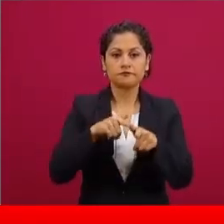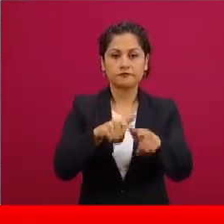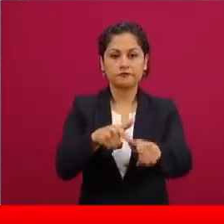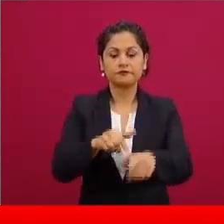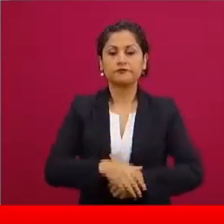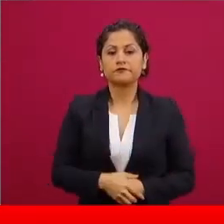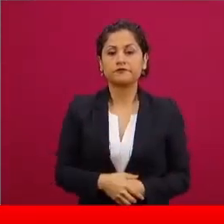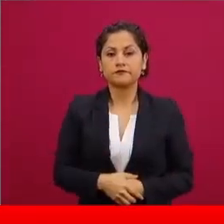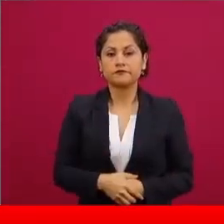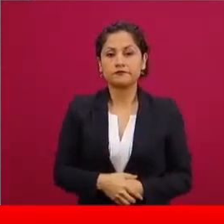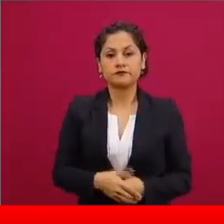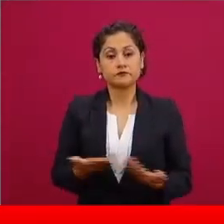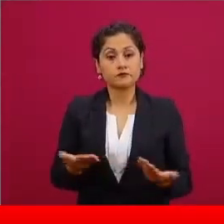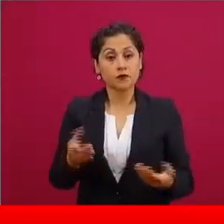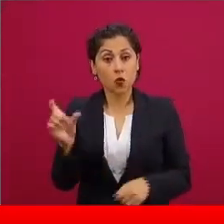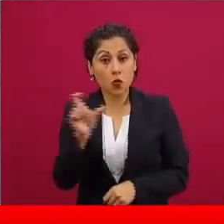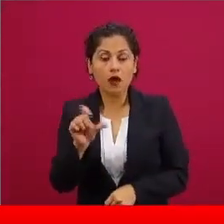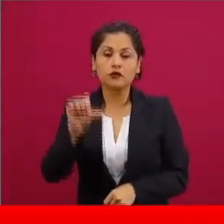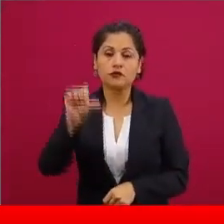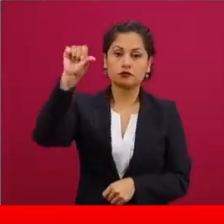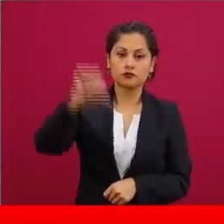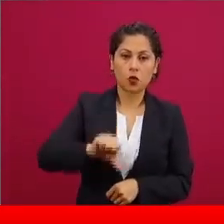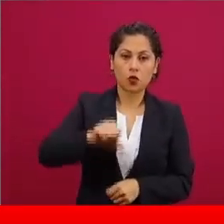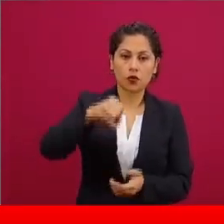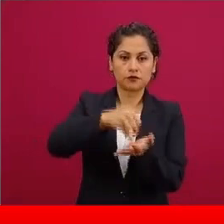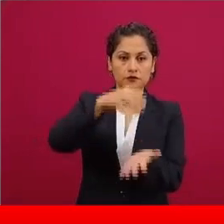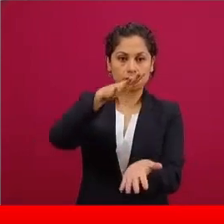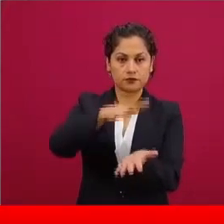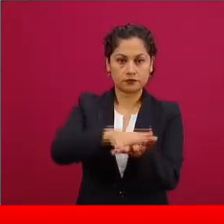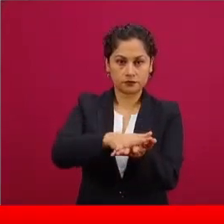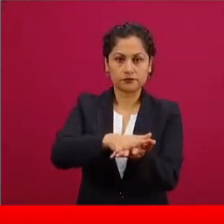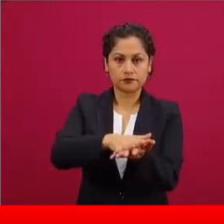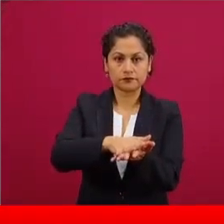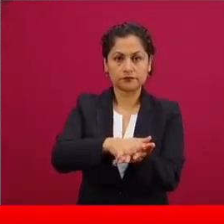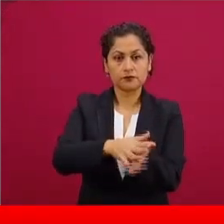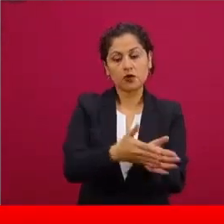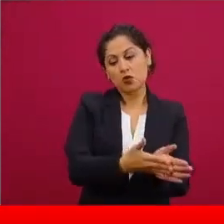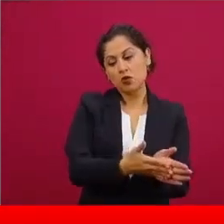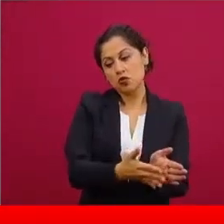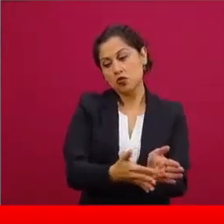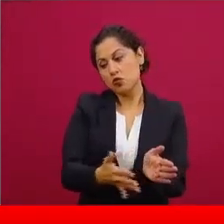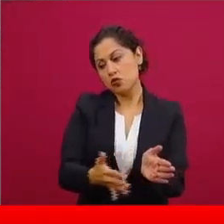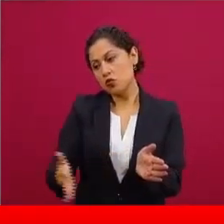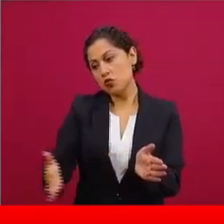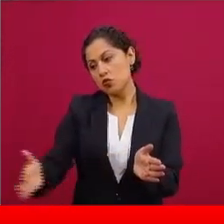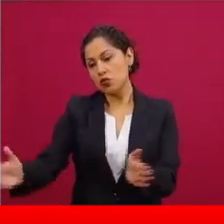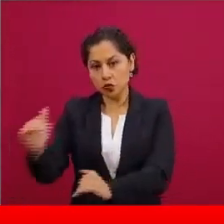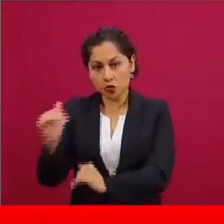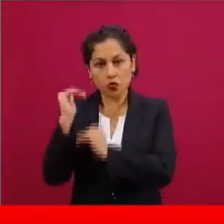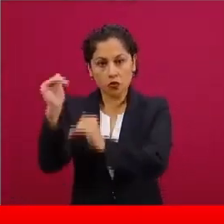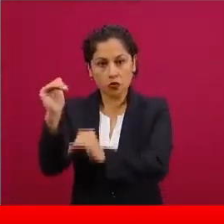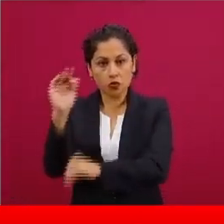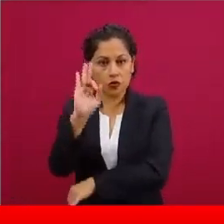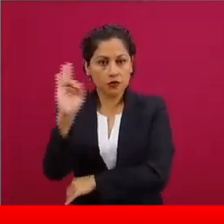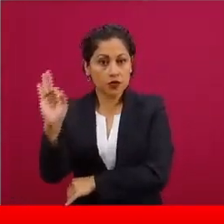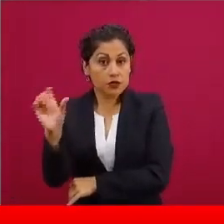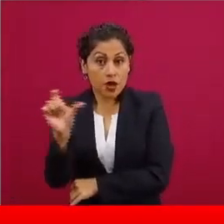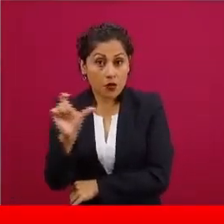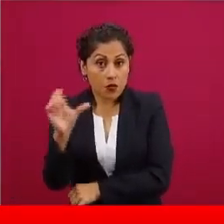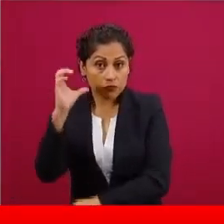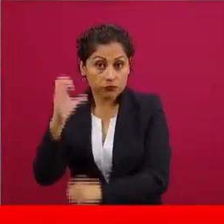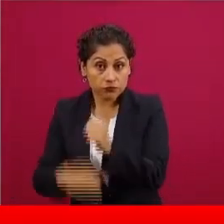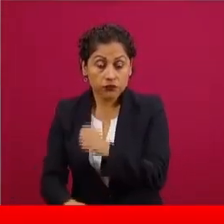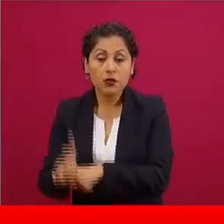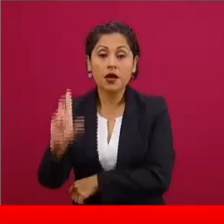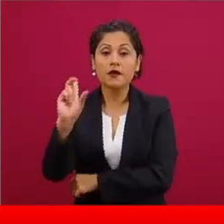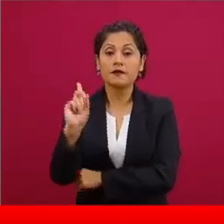es decir el día de hoy y se hará en su vigencia el 31 de diciembre